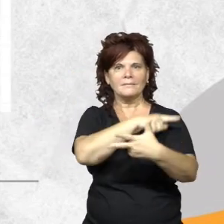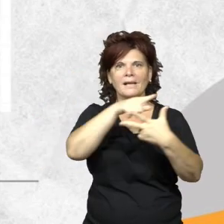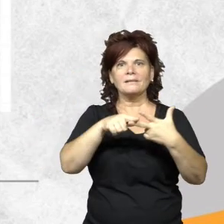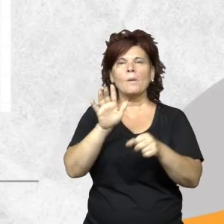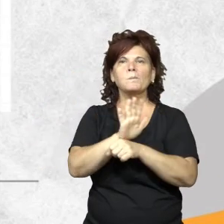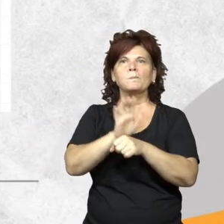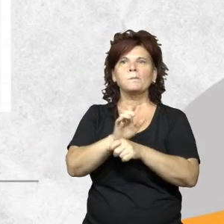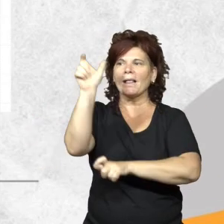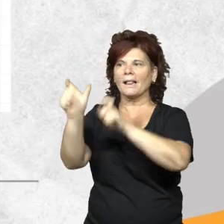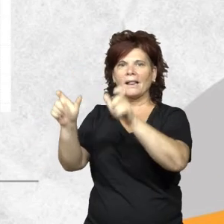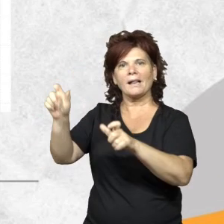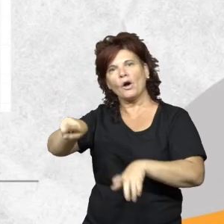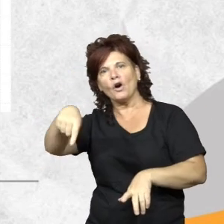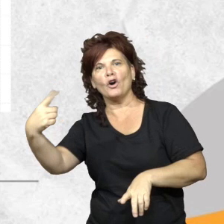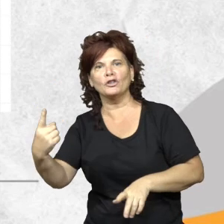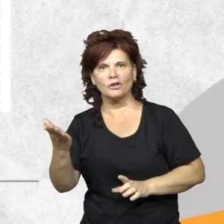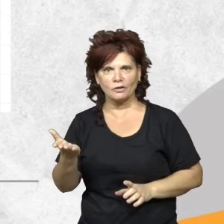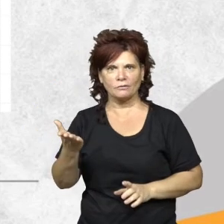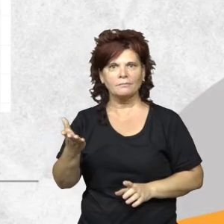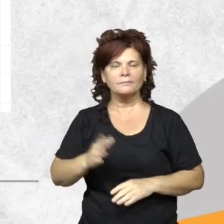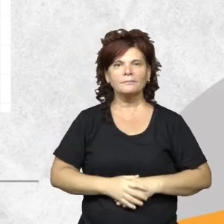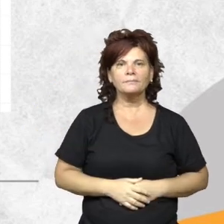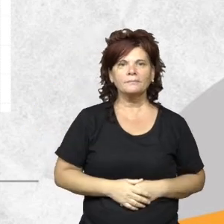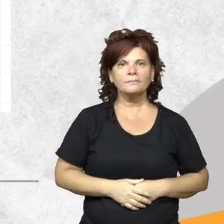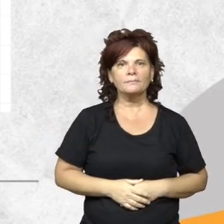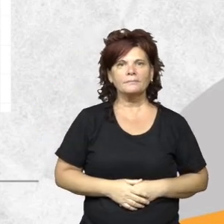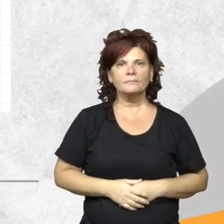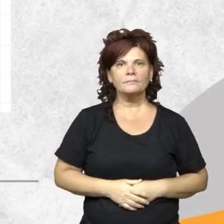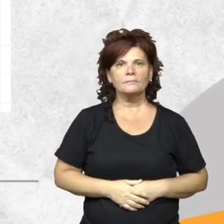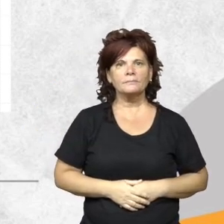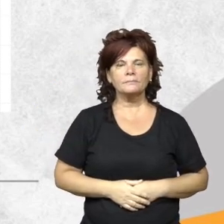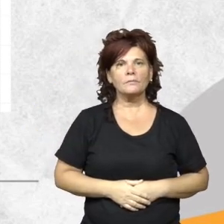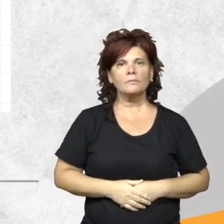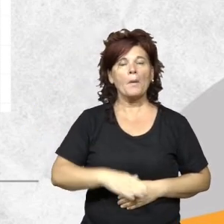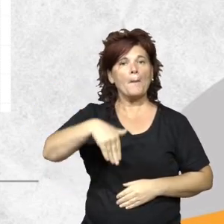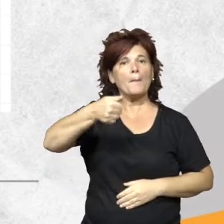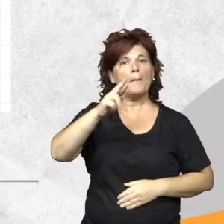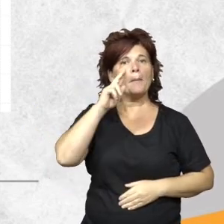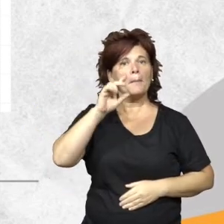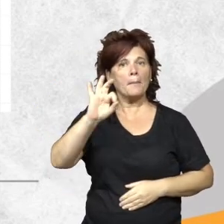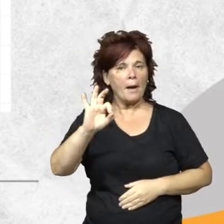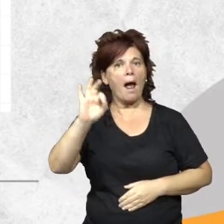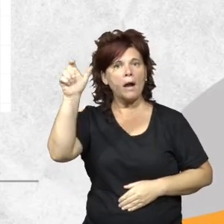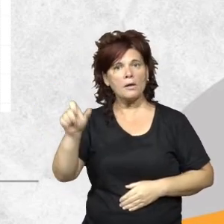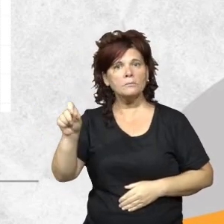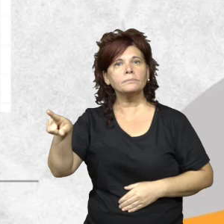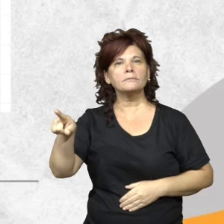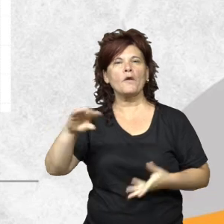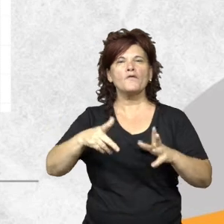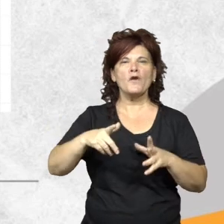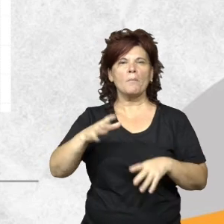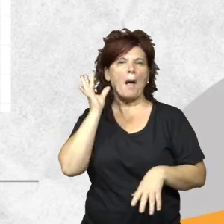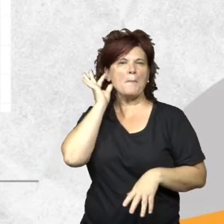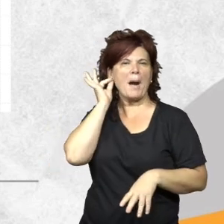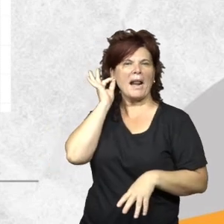Alberto Brenes Córdoba se refería hace muchos años. Don Mario Valls es una especie así como de Maradona